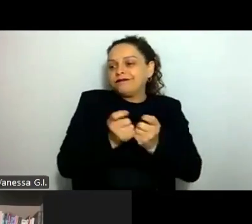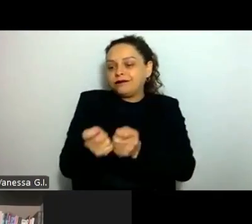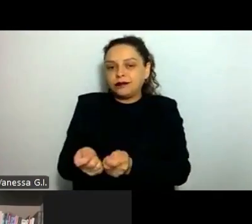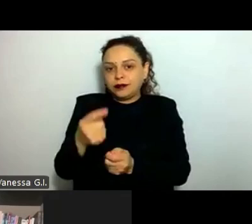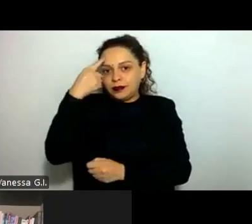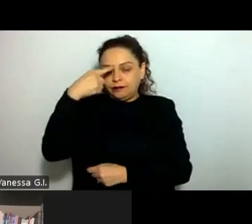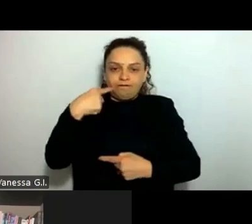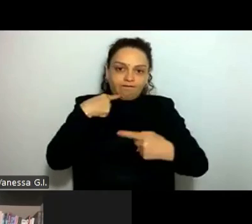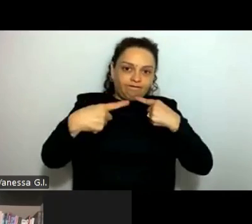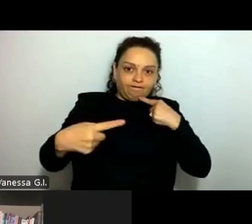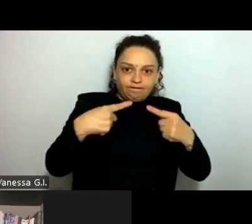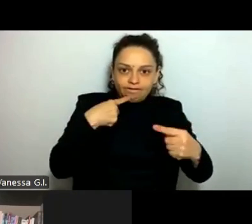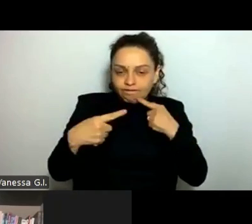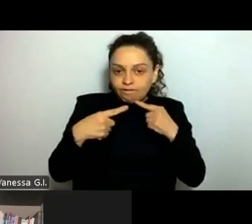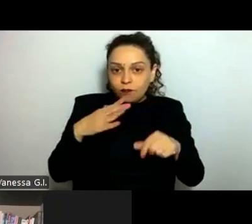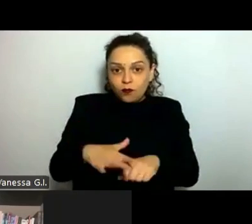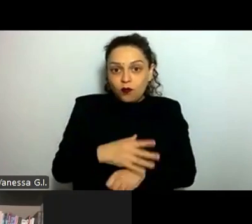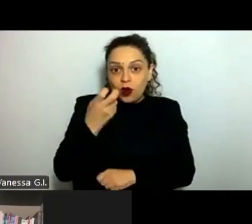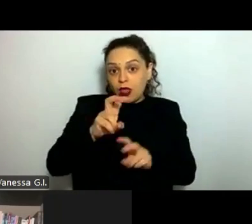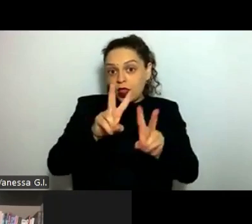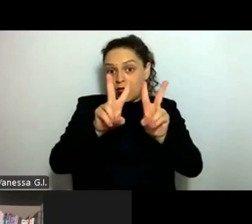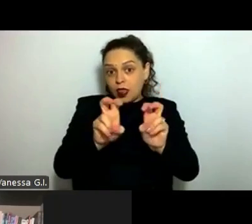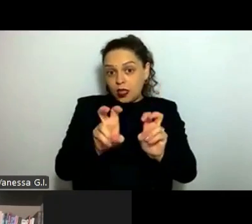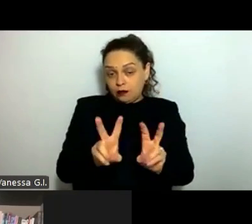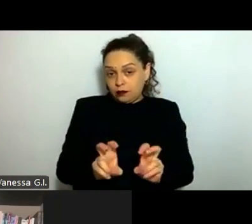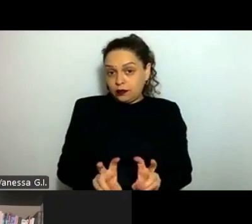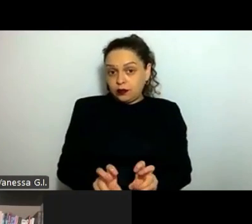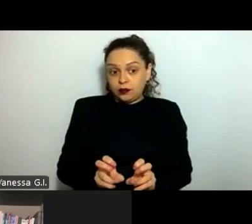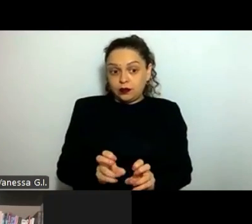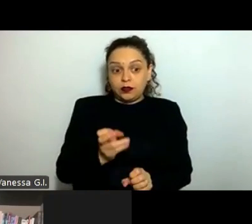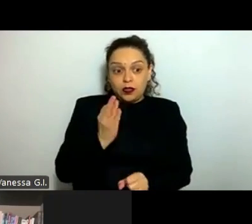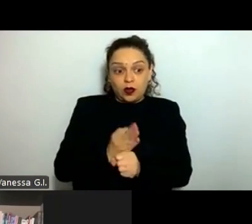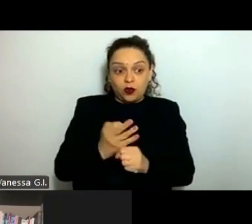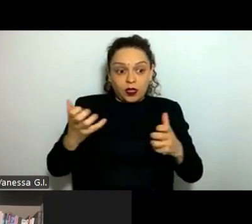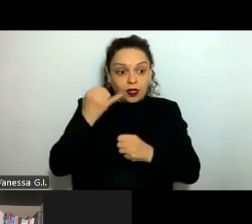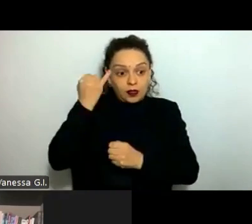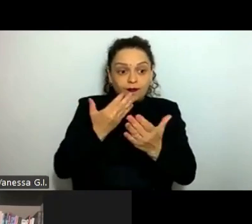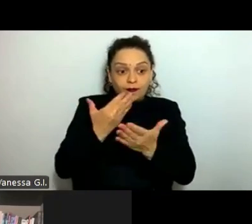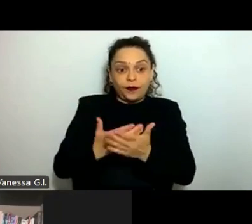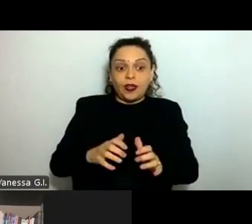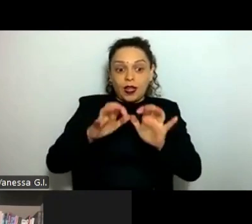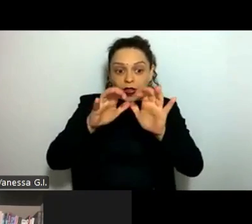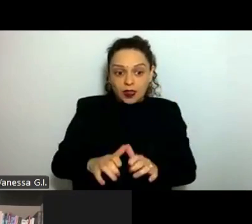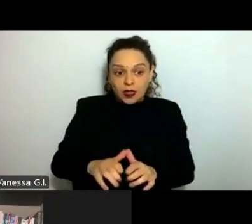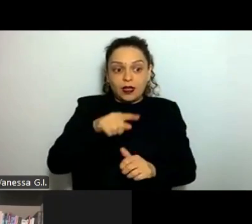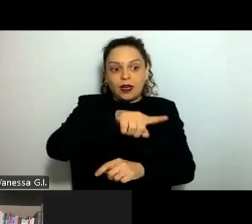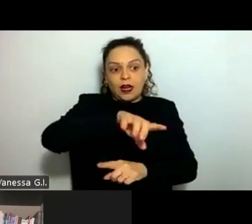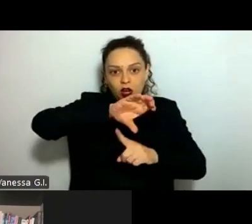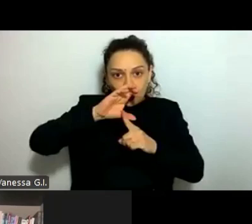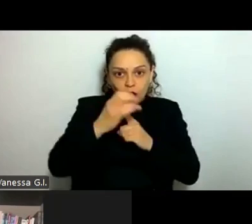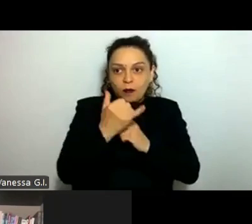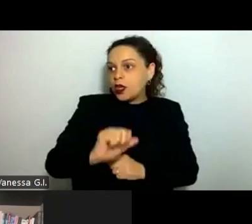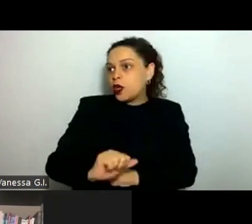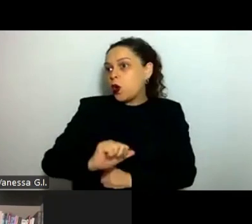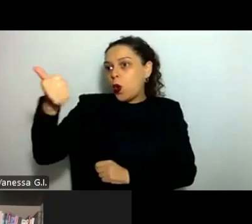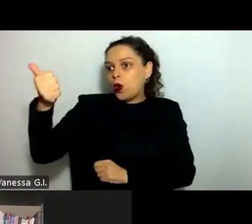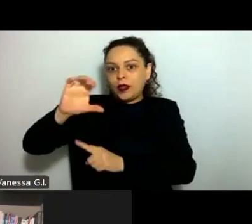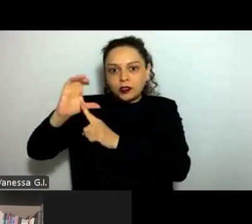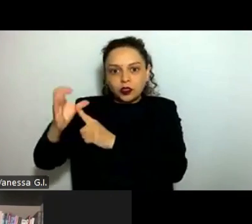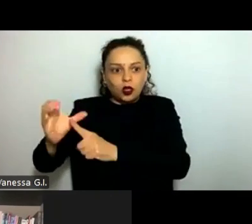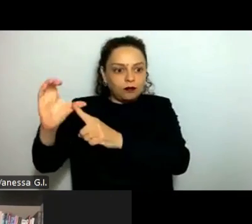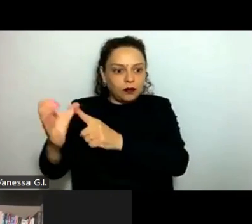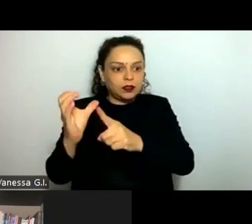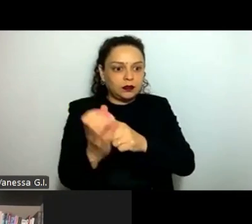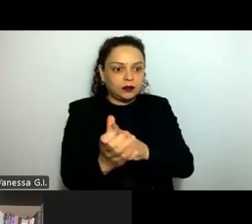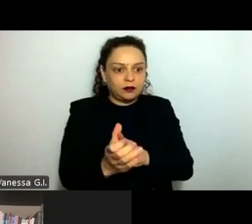trabajos, estos asuntos que están dictaminándose al interior de esta comisión y de las otras del Congreso, pues son precisamente